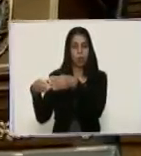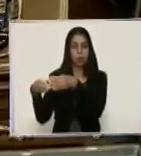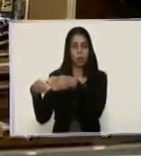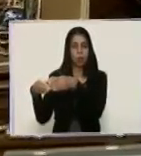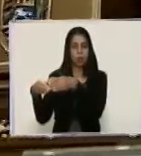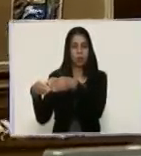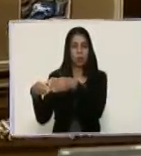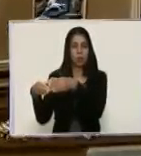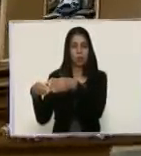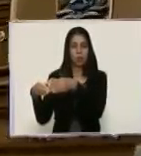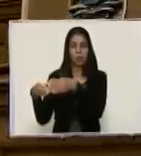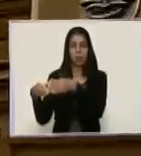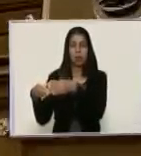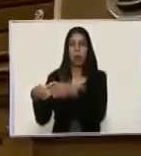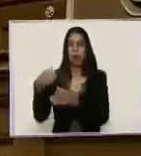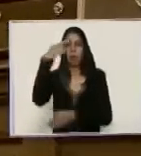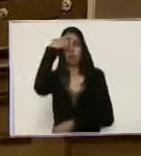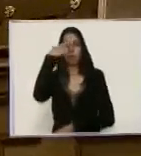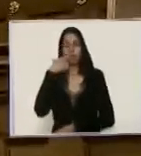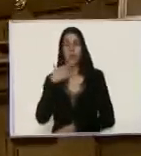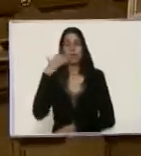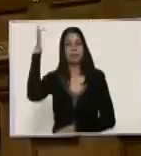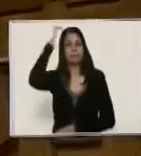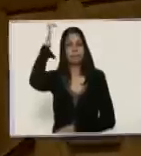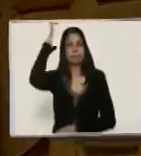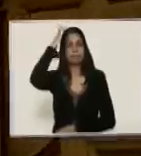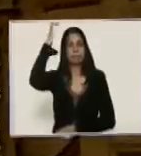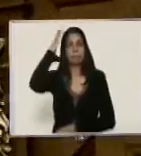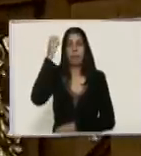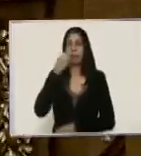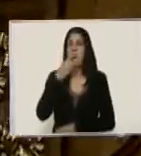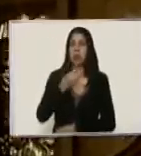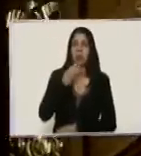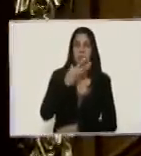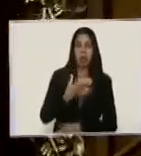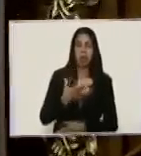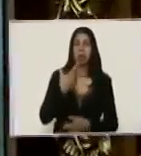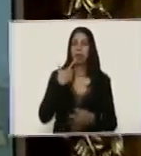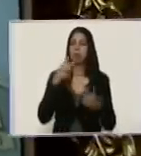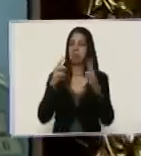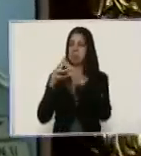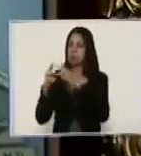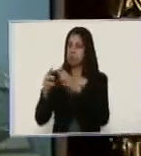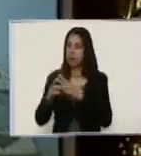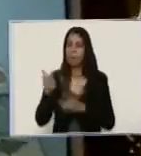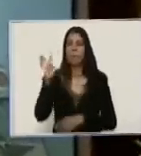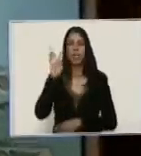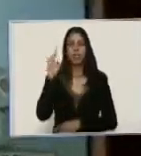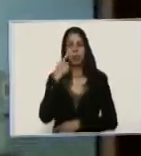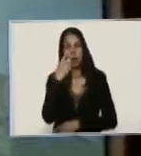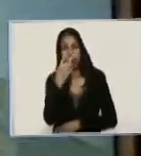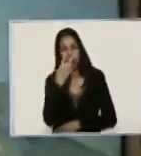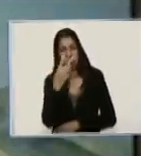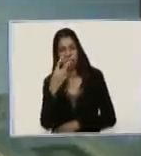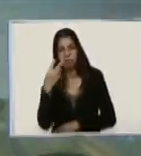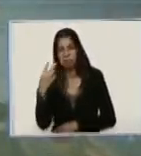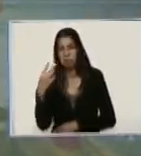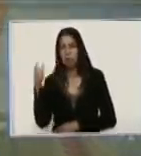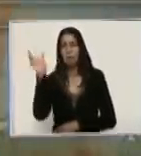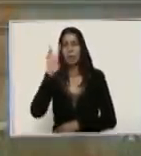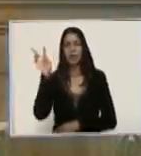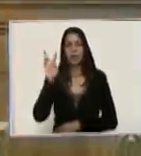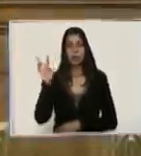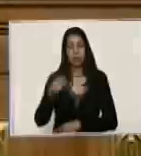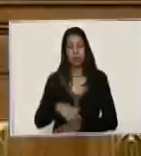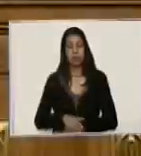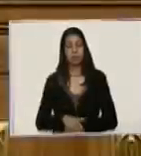o mostrándose como un buen samaritano, caminó entre la población venezolana que estaba ahí presente, en los cuales